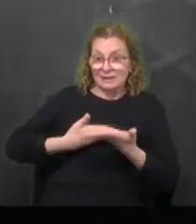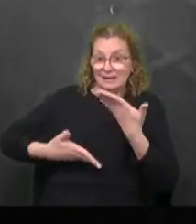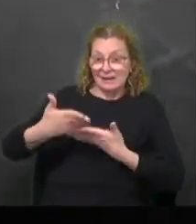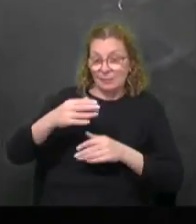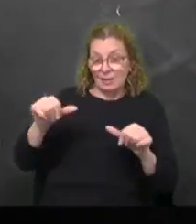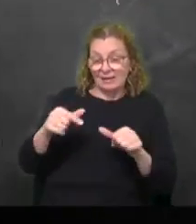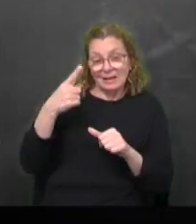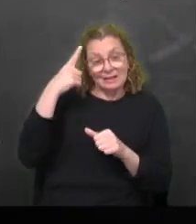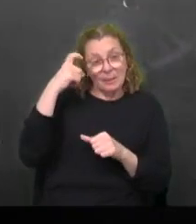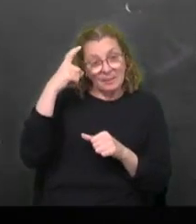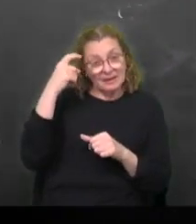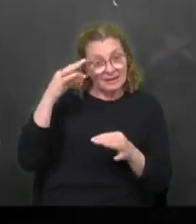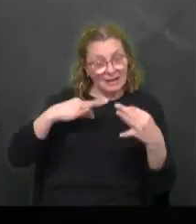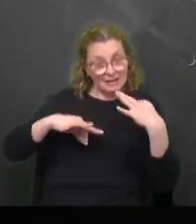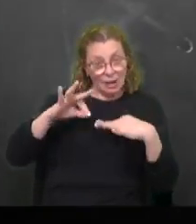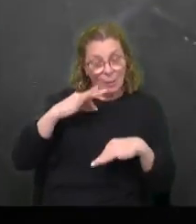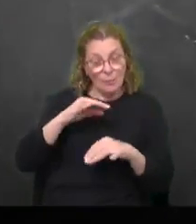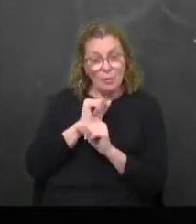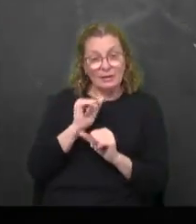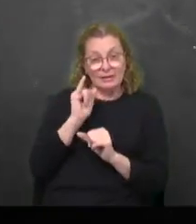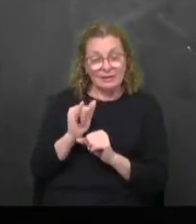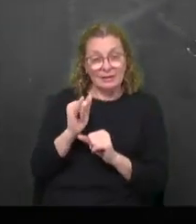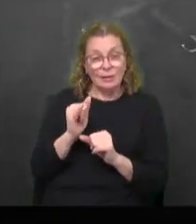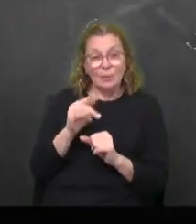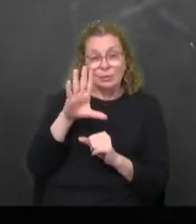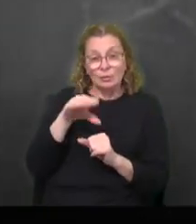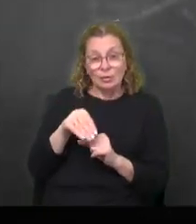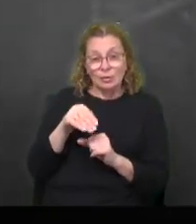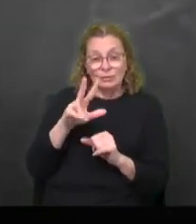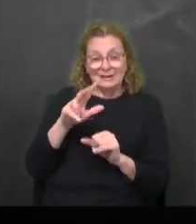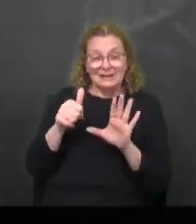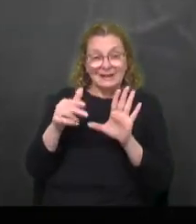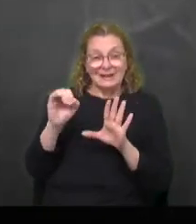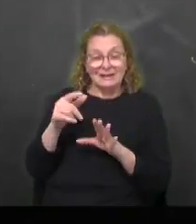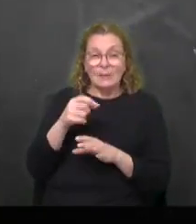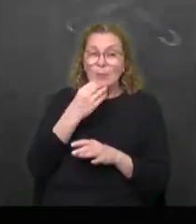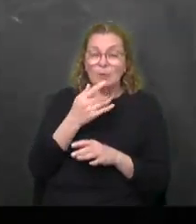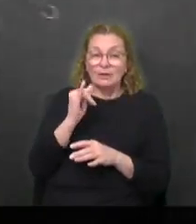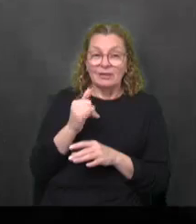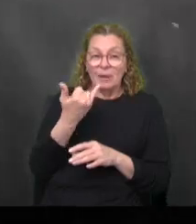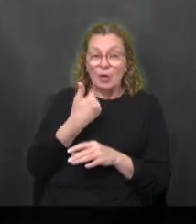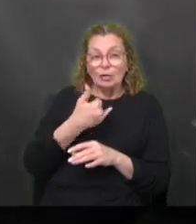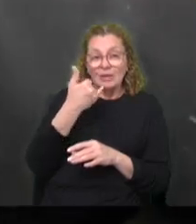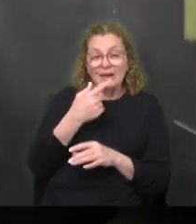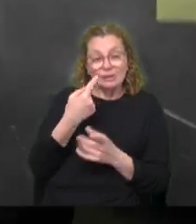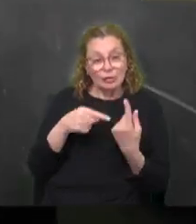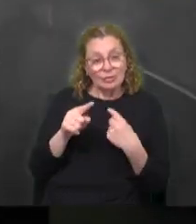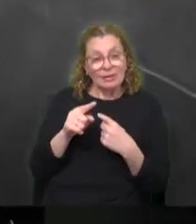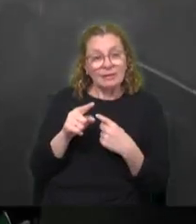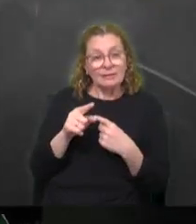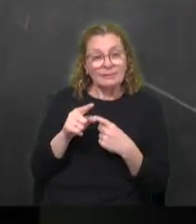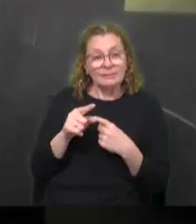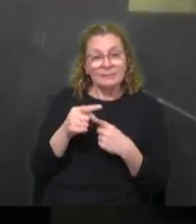que genera esta experiencia, esta obra, poder como eso, abarcar todo un 360. Está buenísimo. Bueno, les voy a contar entonces que,